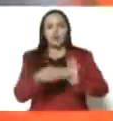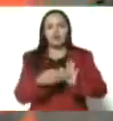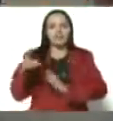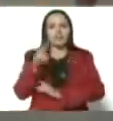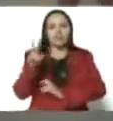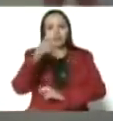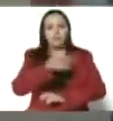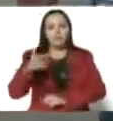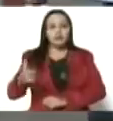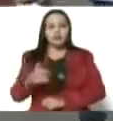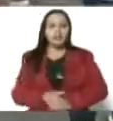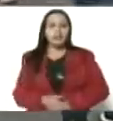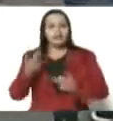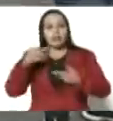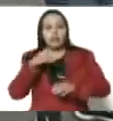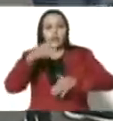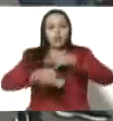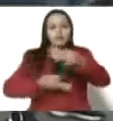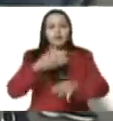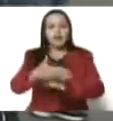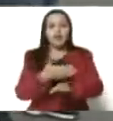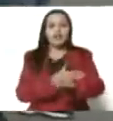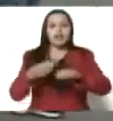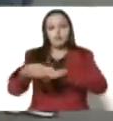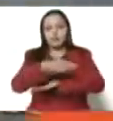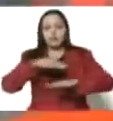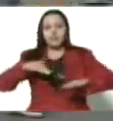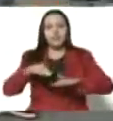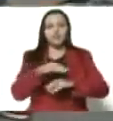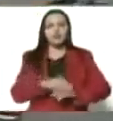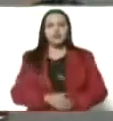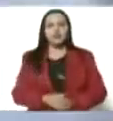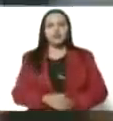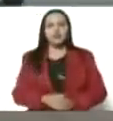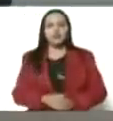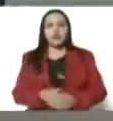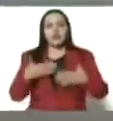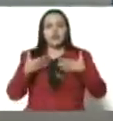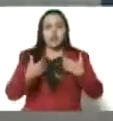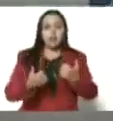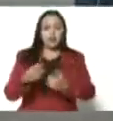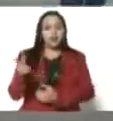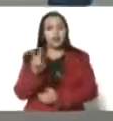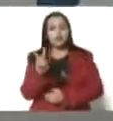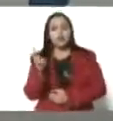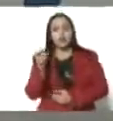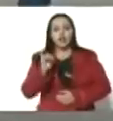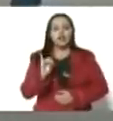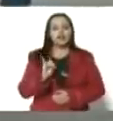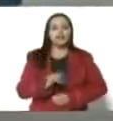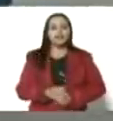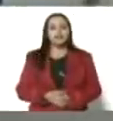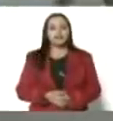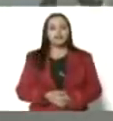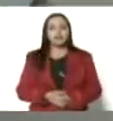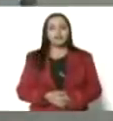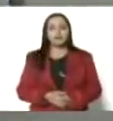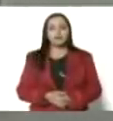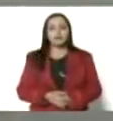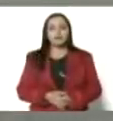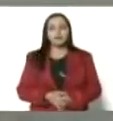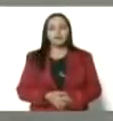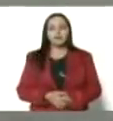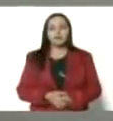compartía con nosotros en esa oportunidad el ministro del Poder Popular para la Salud de nuestro país, doctor Carlos Alvarado. De estos 2.000